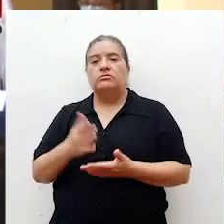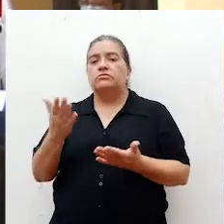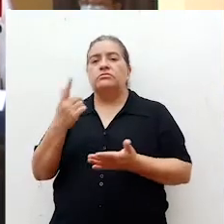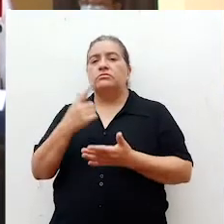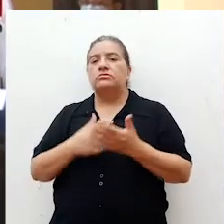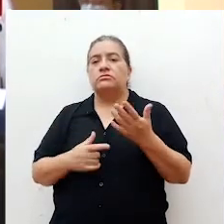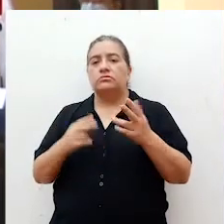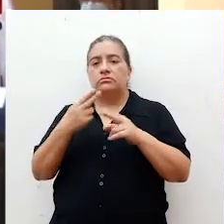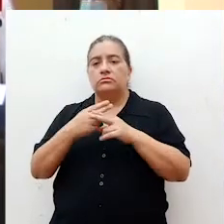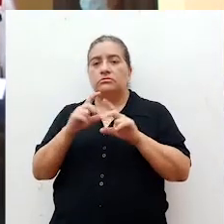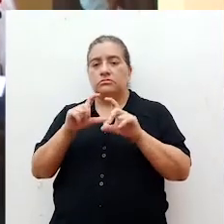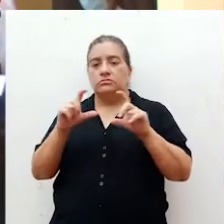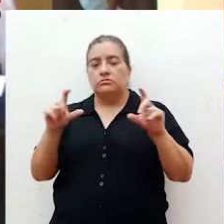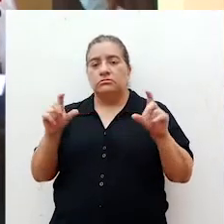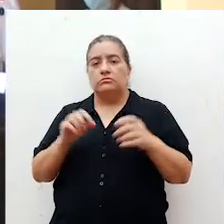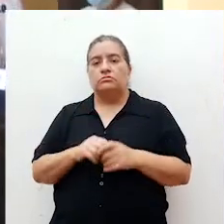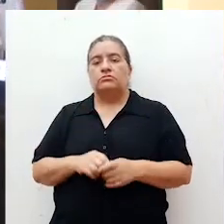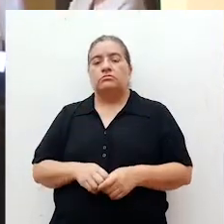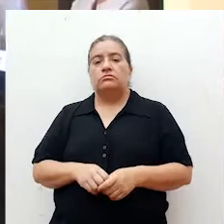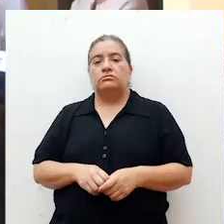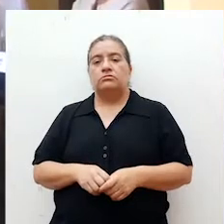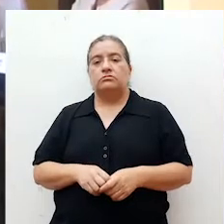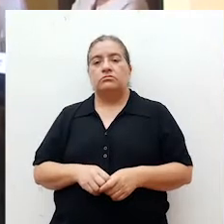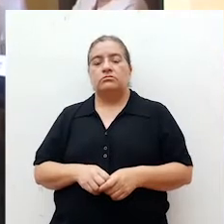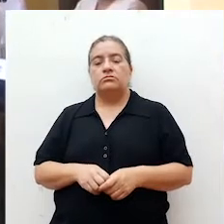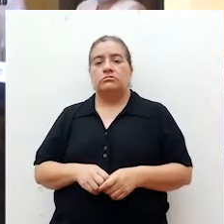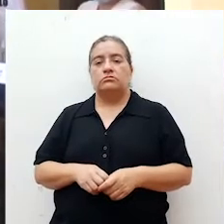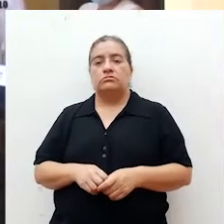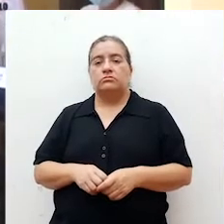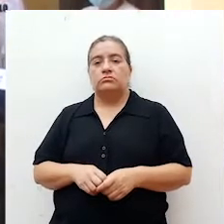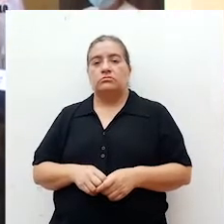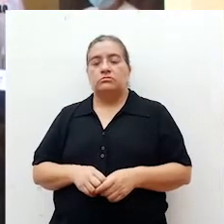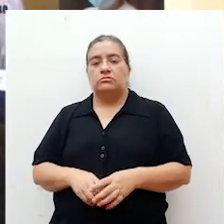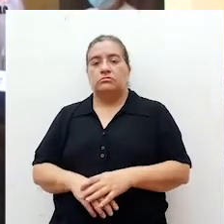Sí, alzando la mano e identificando su medio de comunicación.